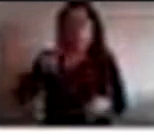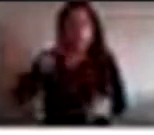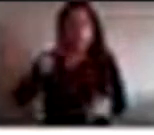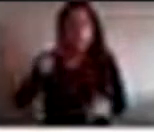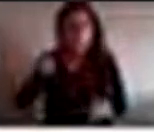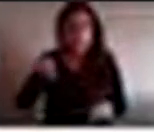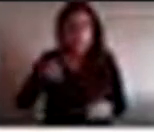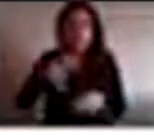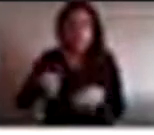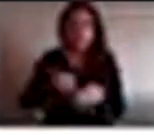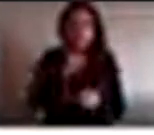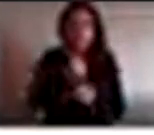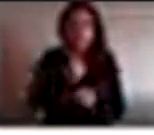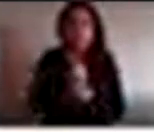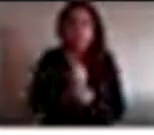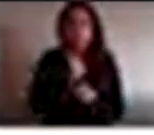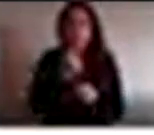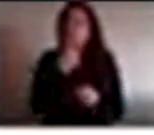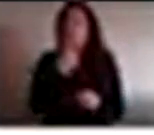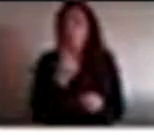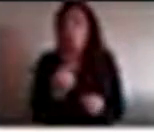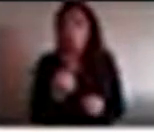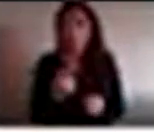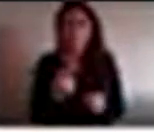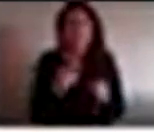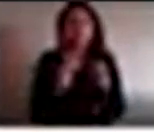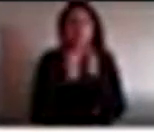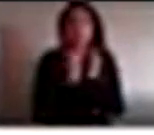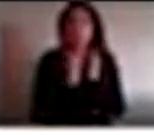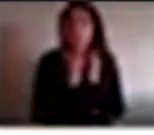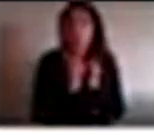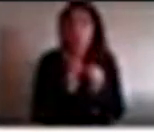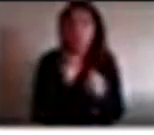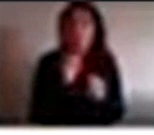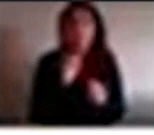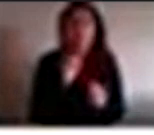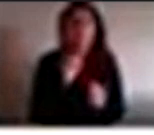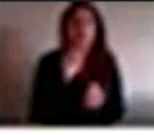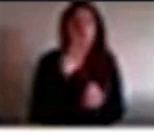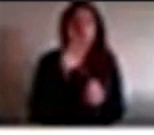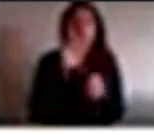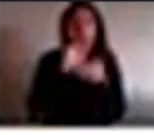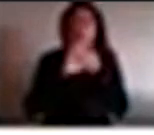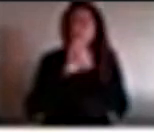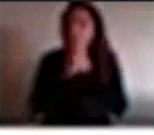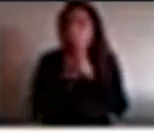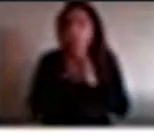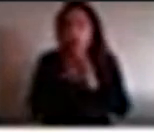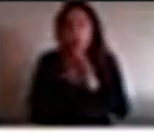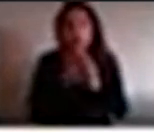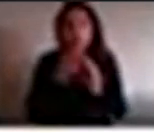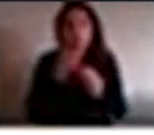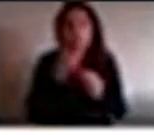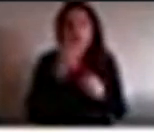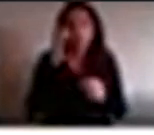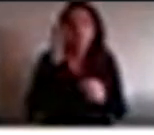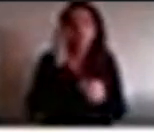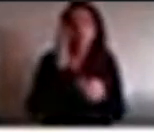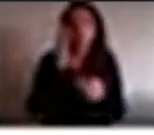Laboral, el informe semestral que se le envía al Congreso Nacional para informar respecto del cumplimiento de la